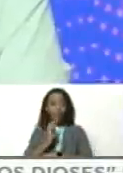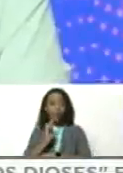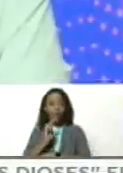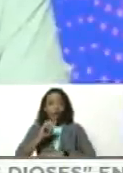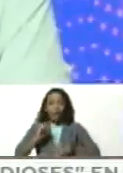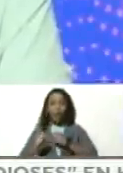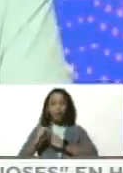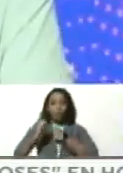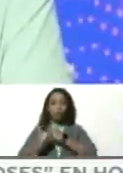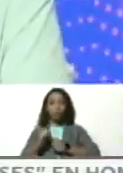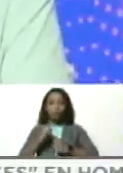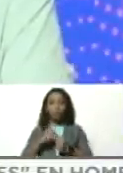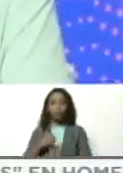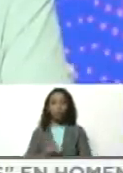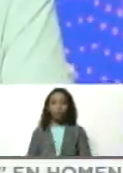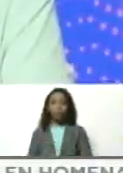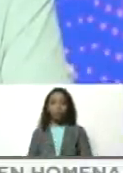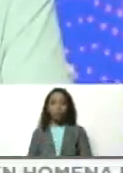salsa.